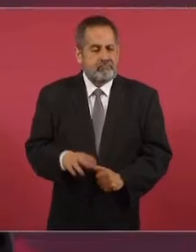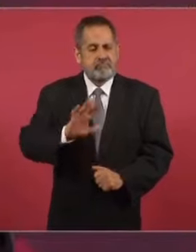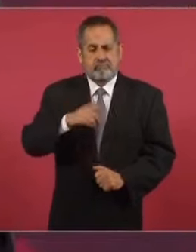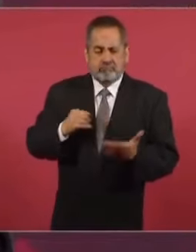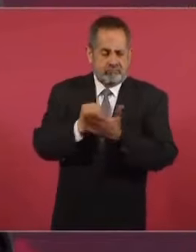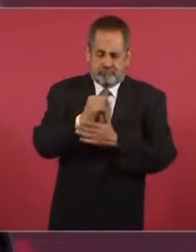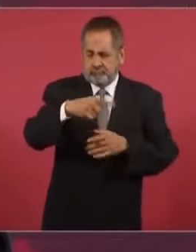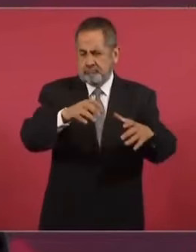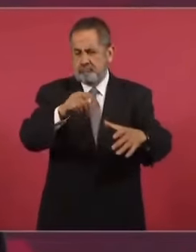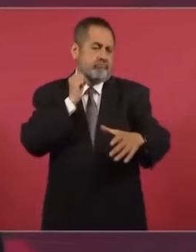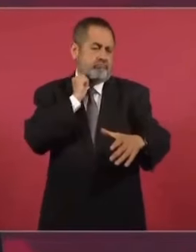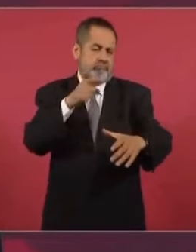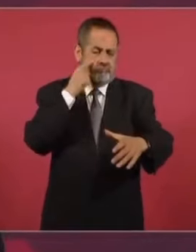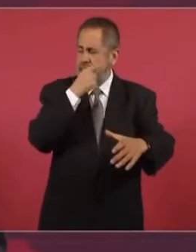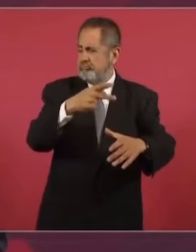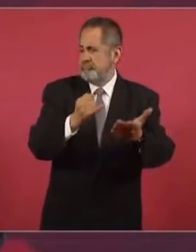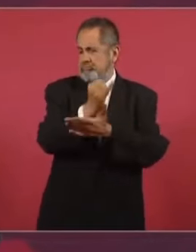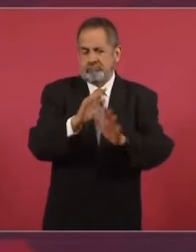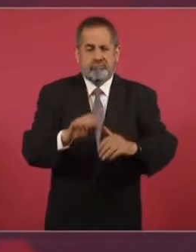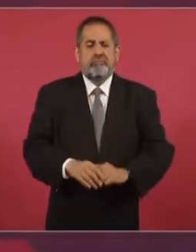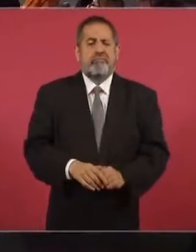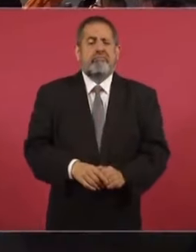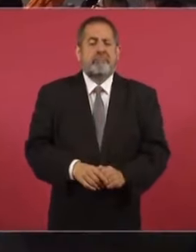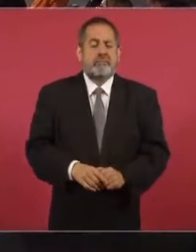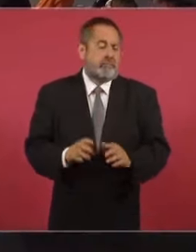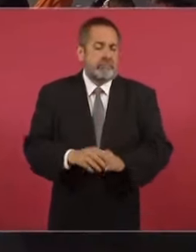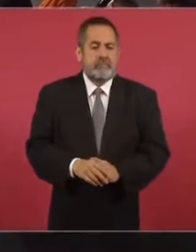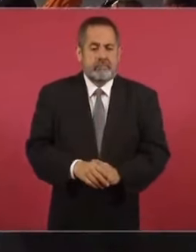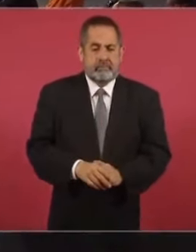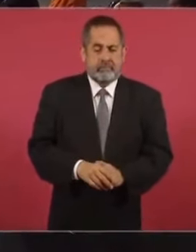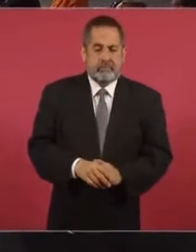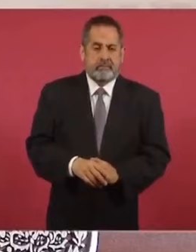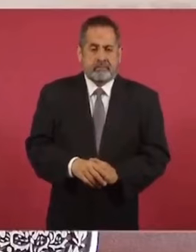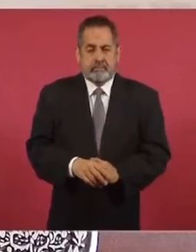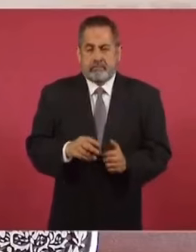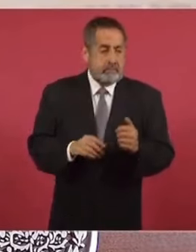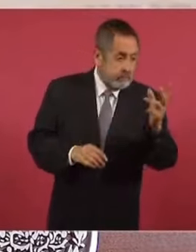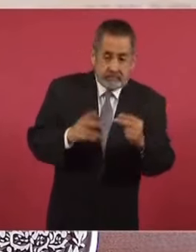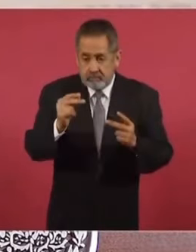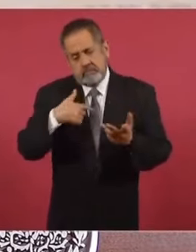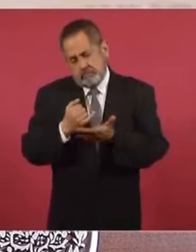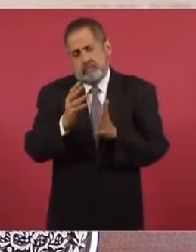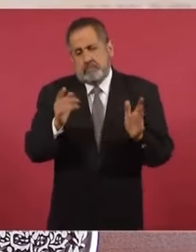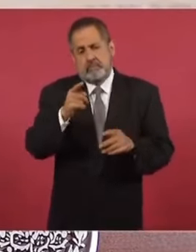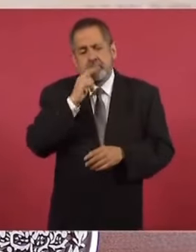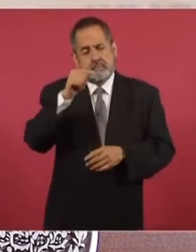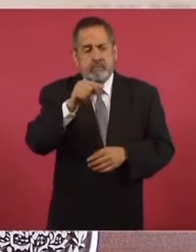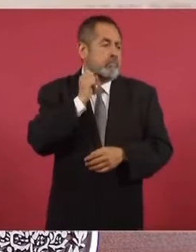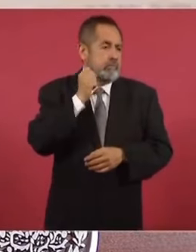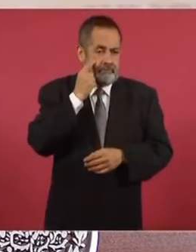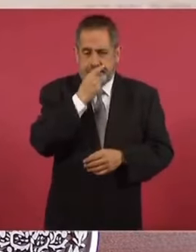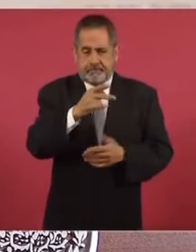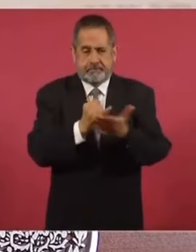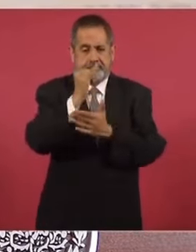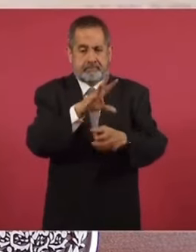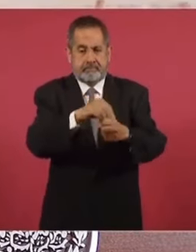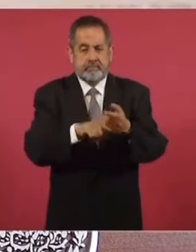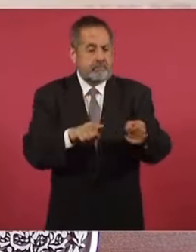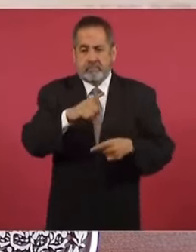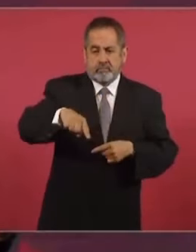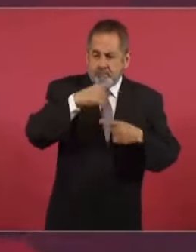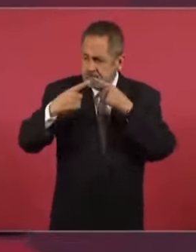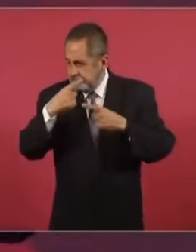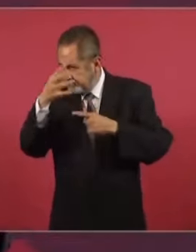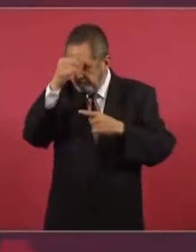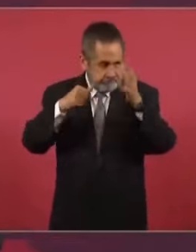decida el Senado. No, pues entonces sí. Pero ojalá y decidan ahí. O sea, que se pongan de